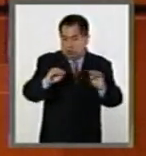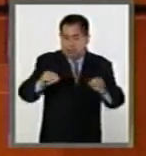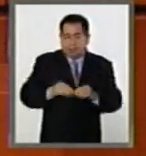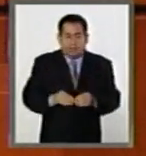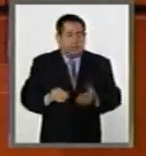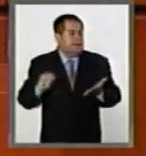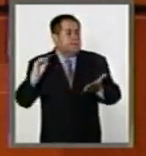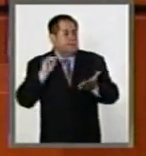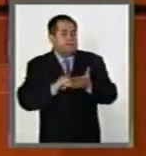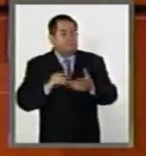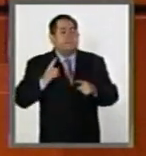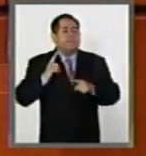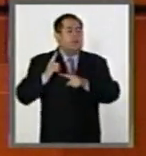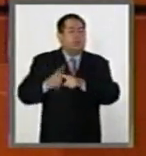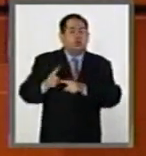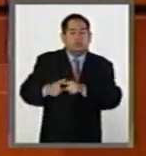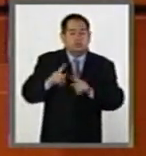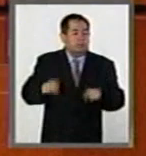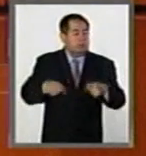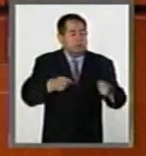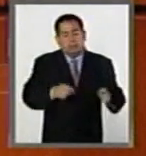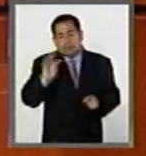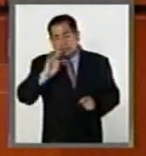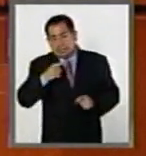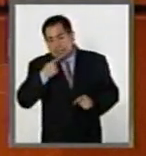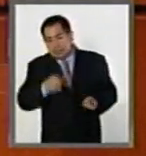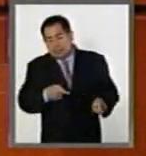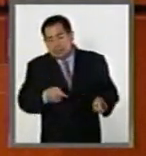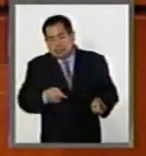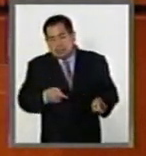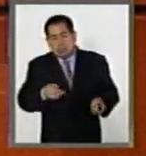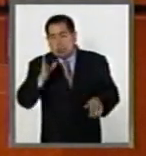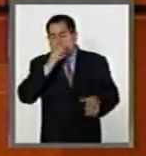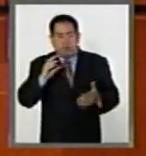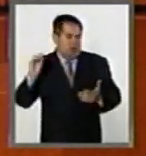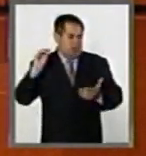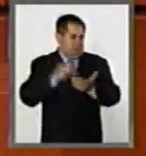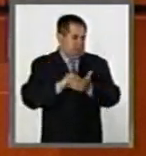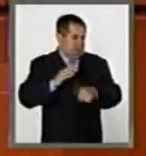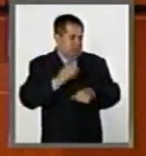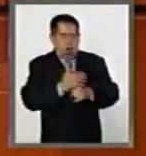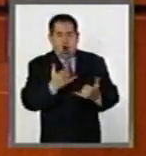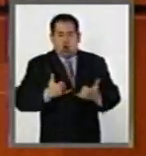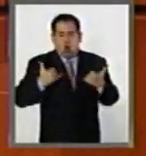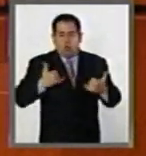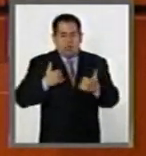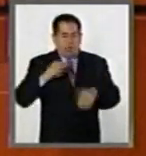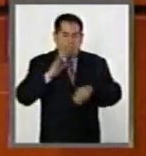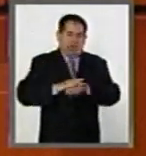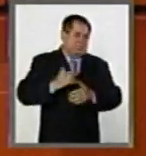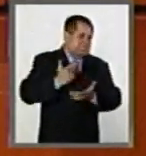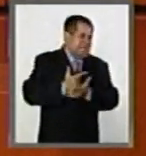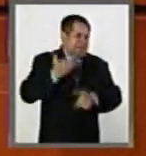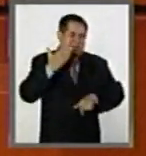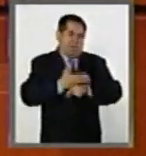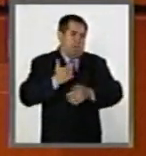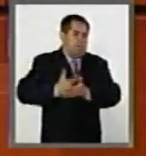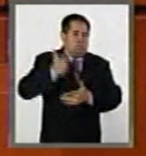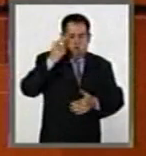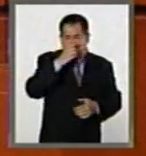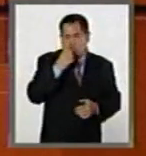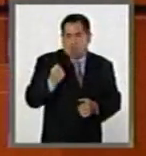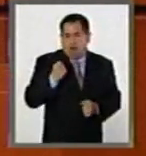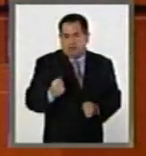aplicación favorable que tiene que ver con que no se podrán imponer a las personas adolescentes medidas graves ni de